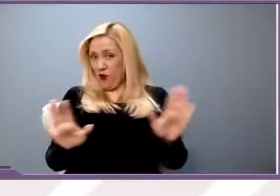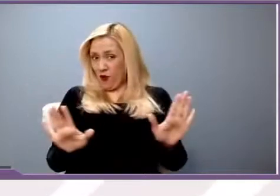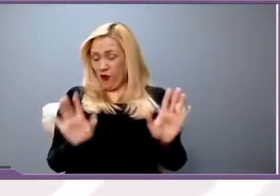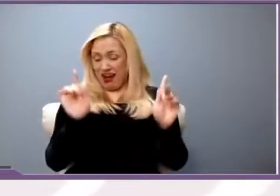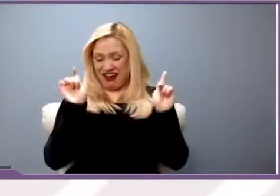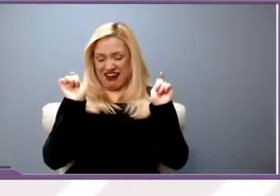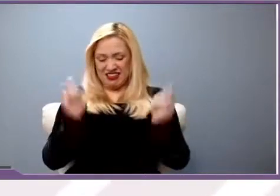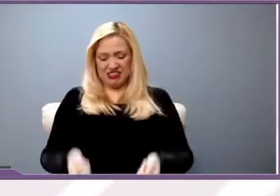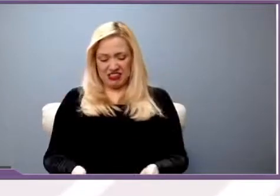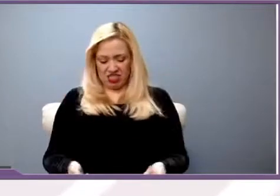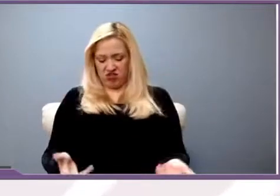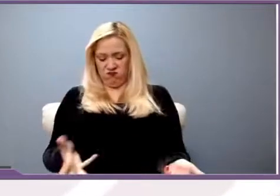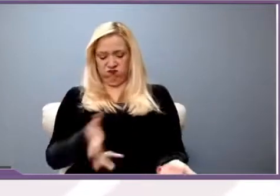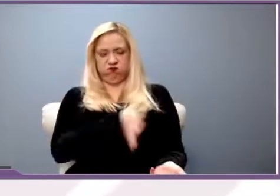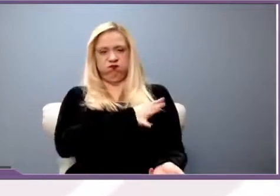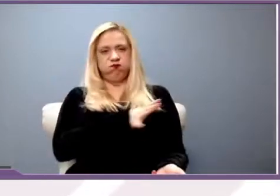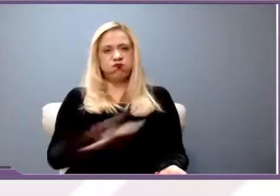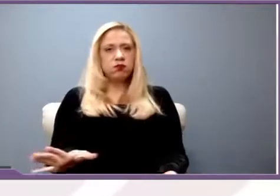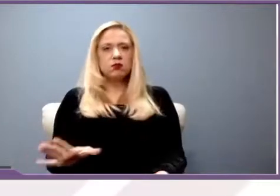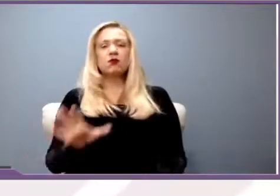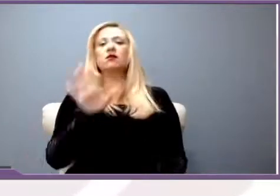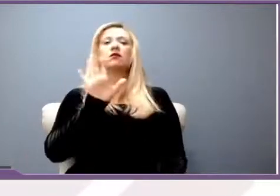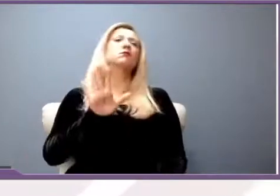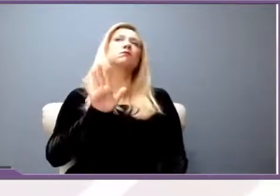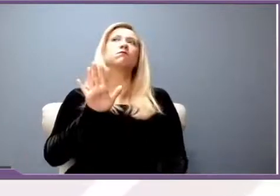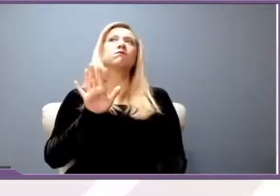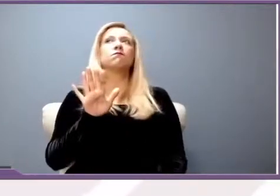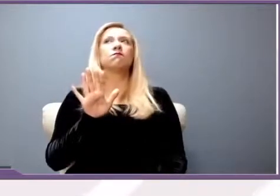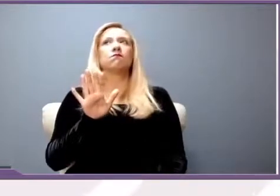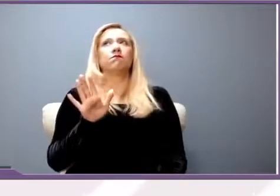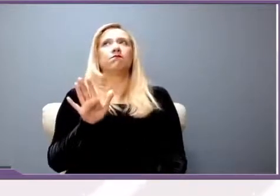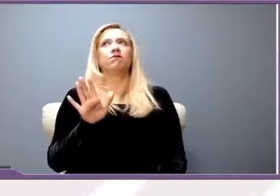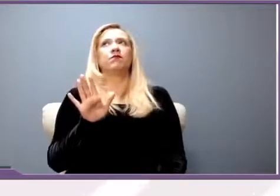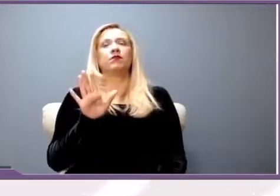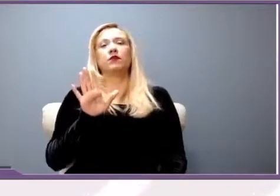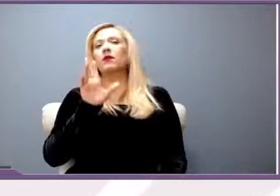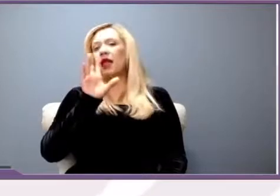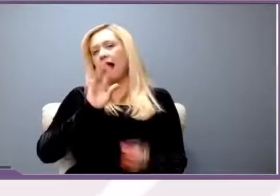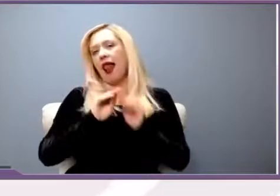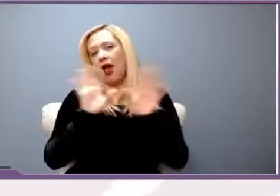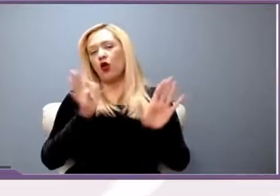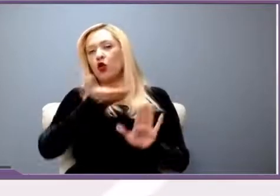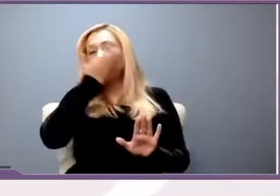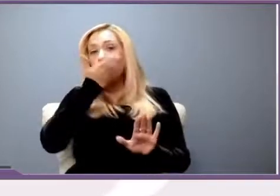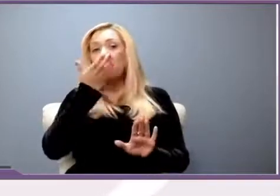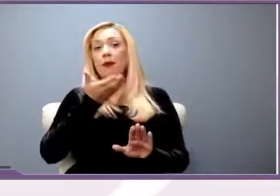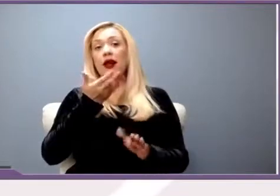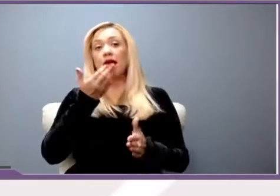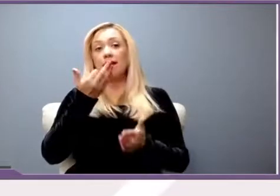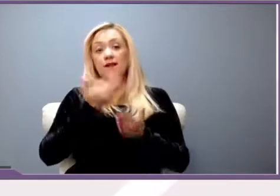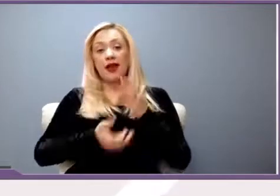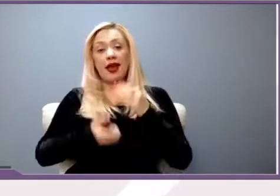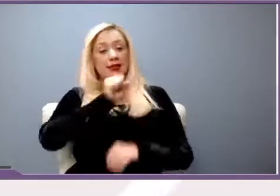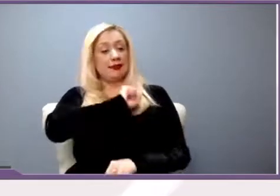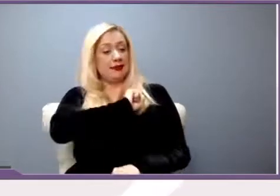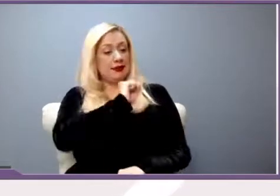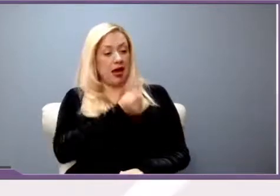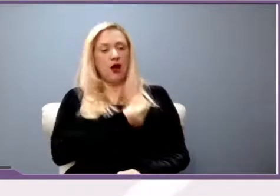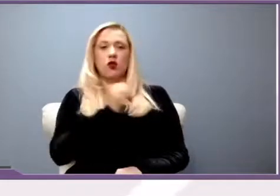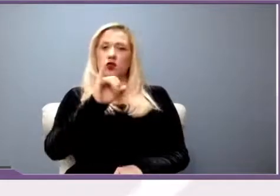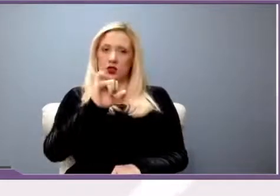que se niegan los hábitos o se habla de hábitos no saludables. Entonces, estas serían las dos preguntas. Ischel, por